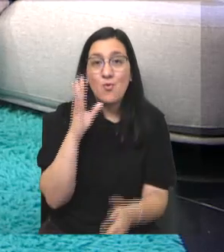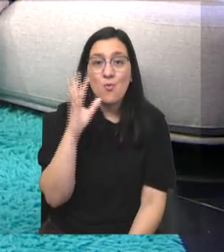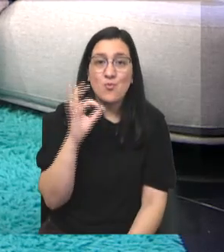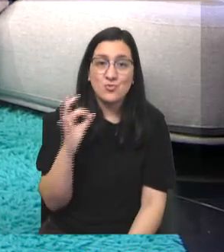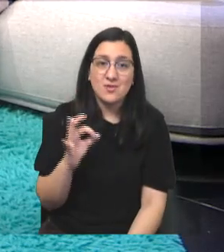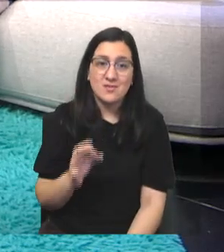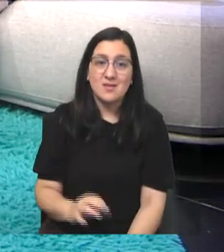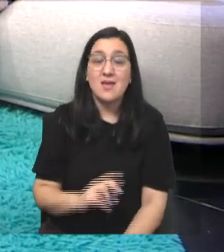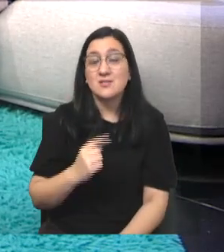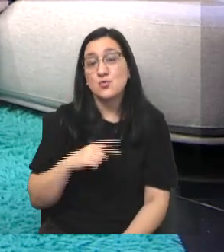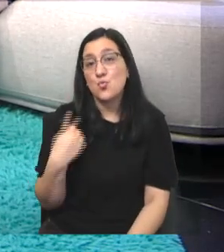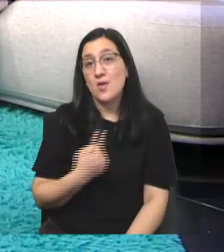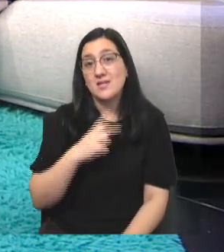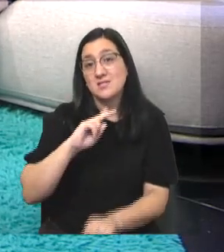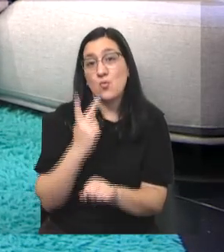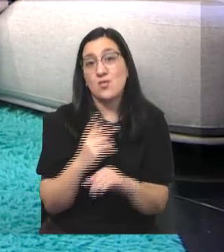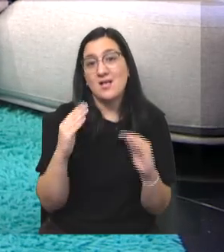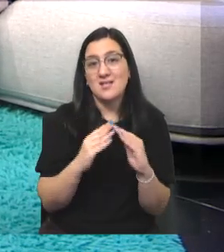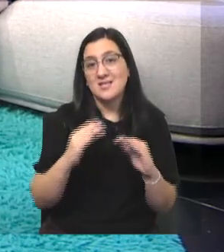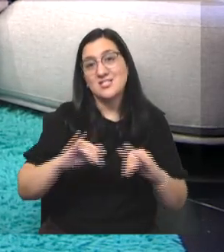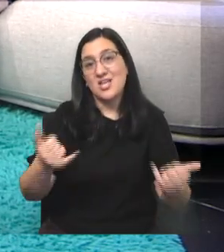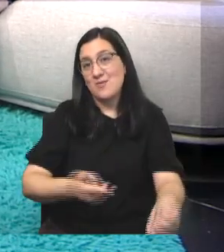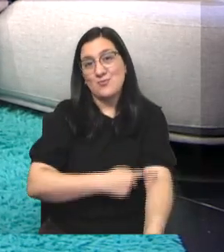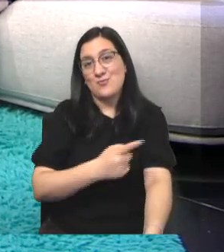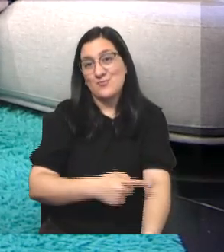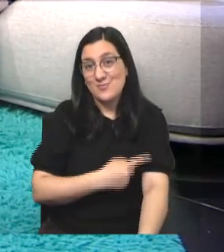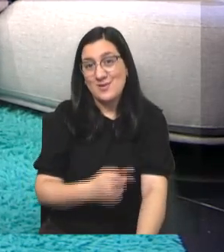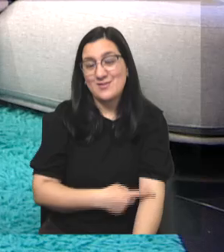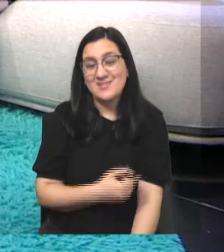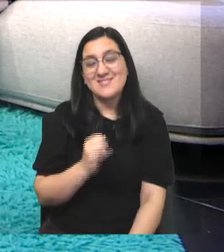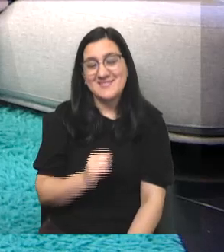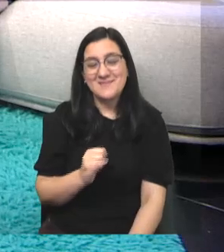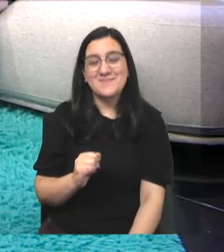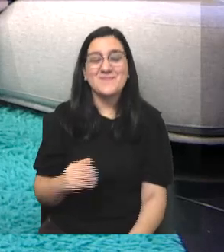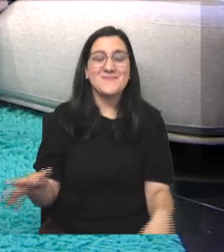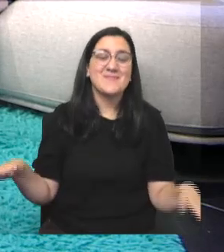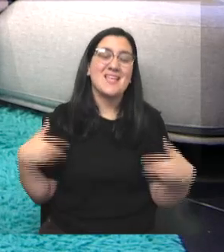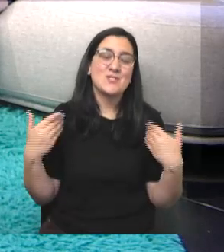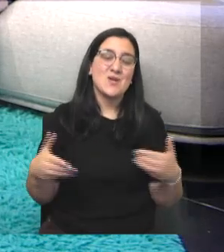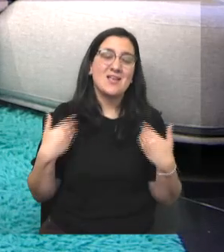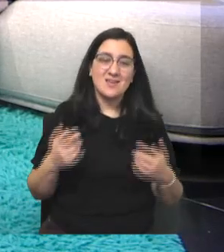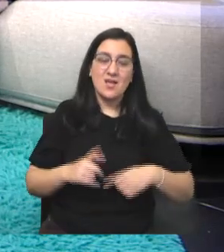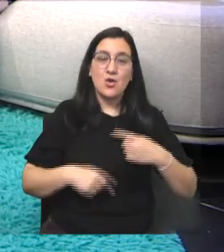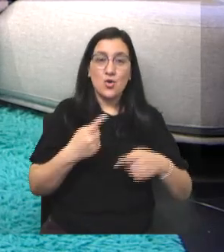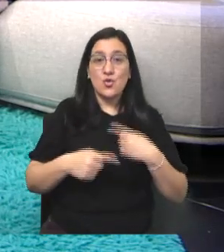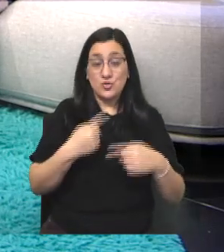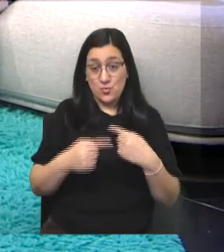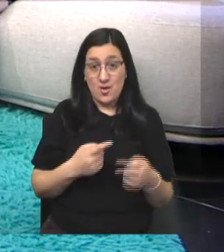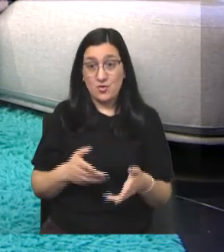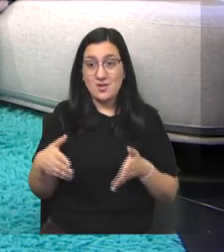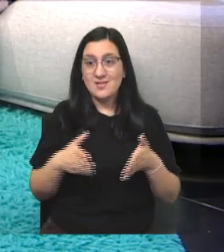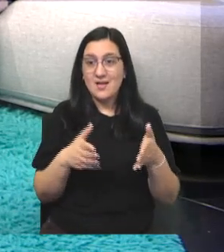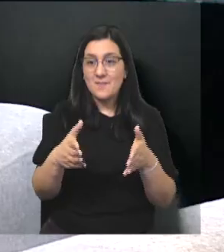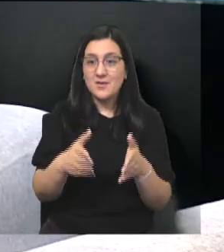nuestra segunda casa, me parece. Sí, ya estamos. Sí, es una alegría continuar, ¿no?, en este camino en el